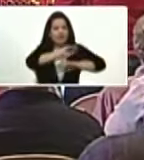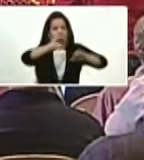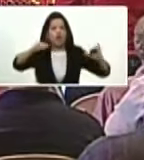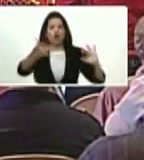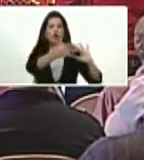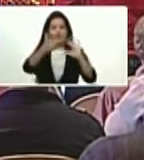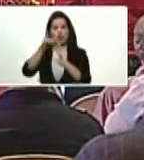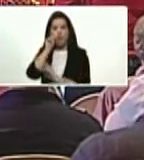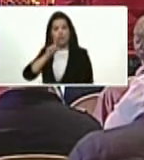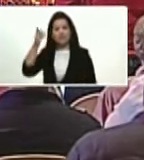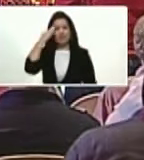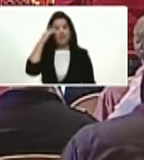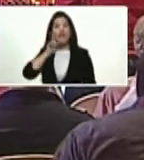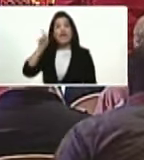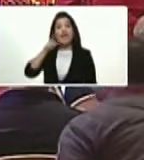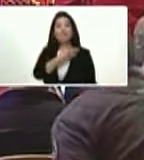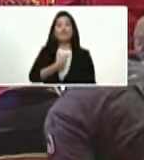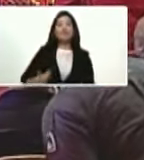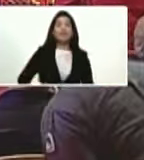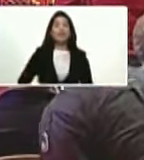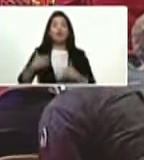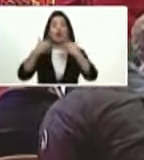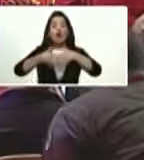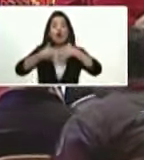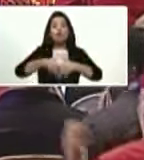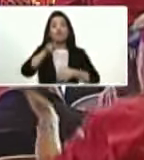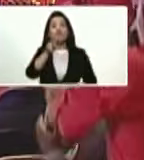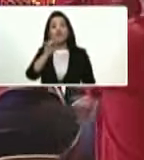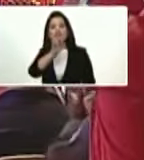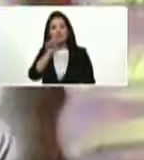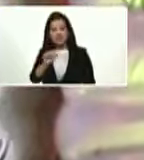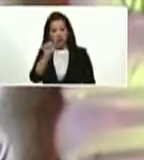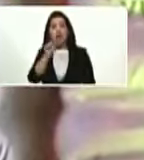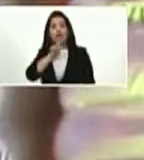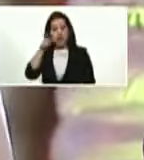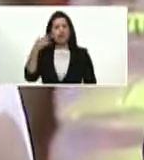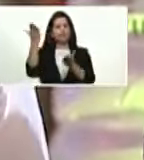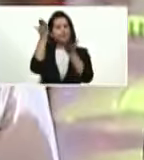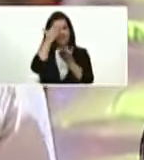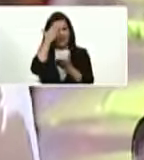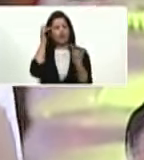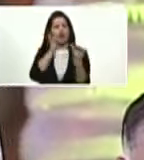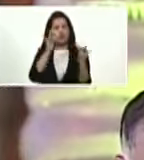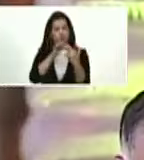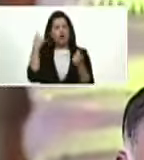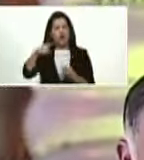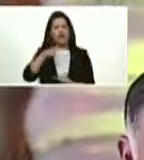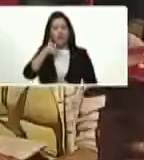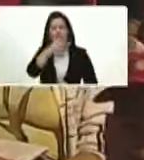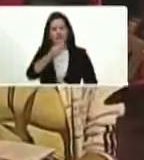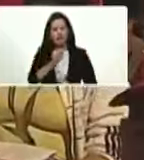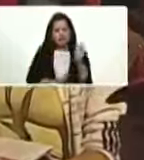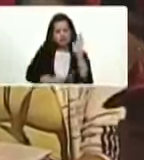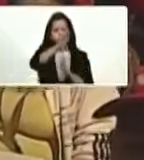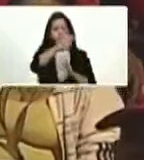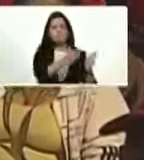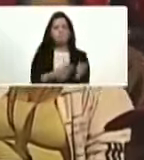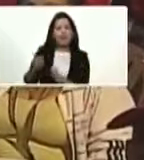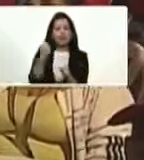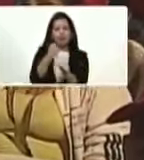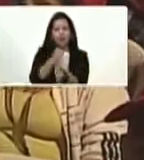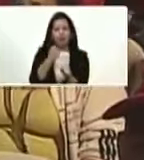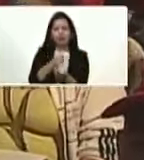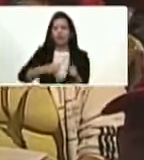de Corpivensa, tiene el músculo industrial para impulsar este plan de abajo hacia arriba con mucha